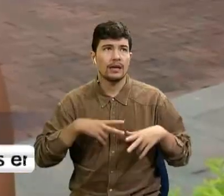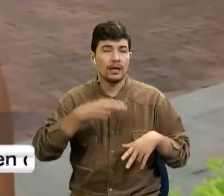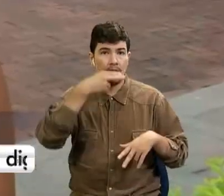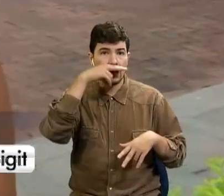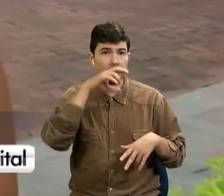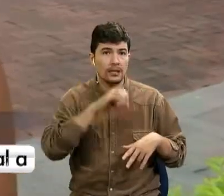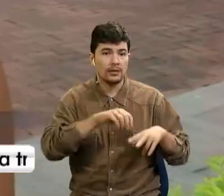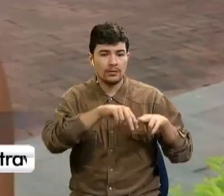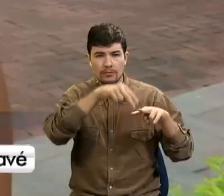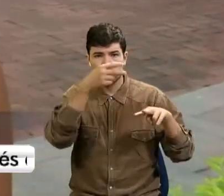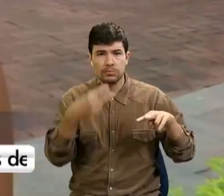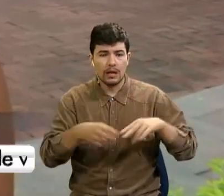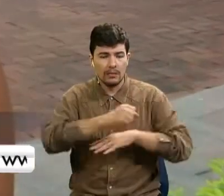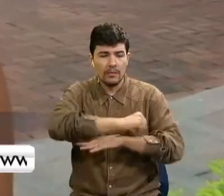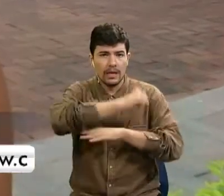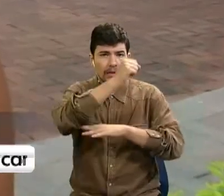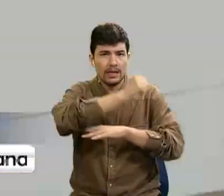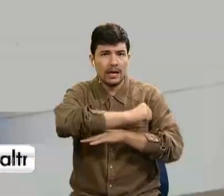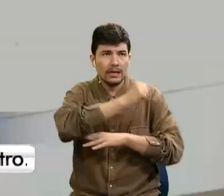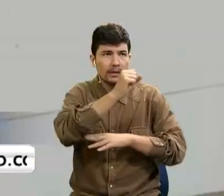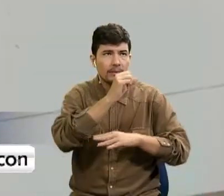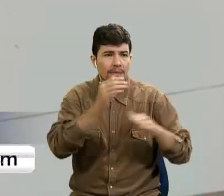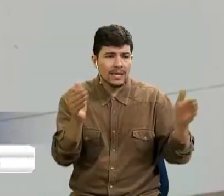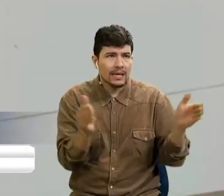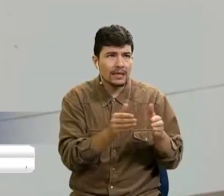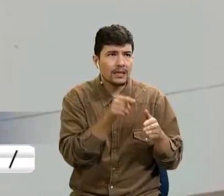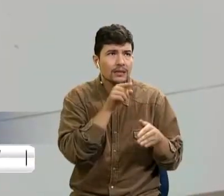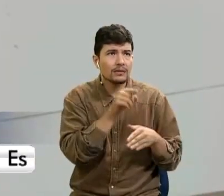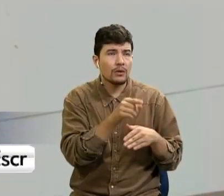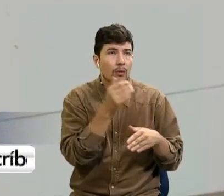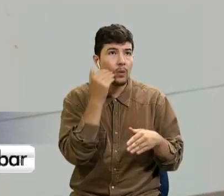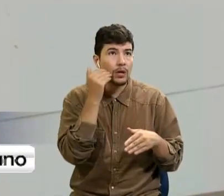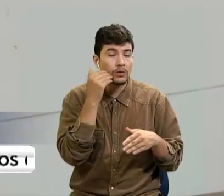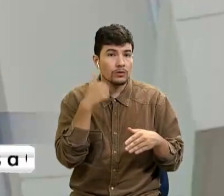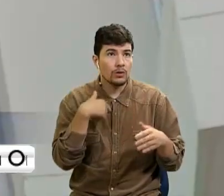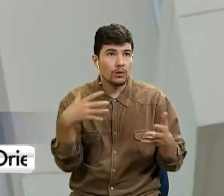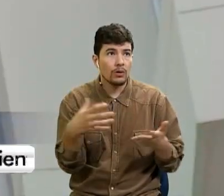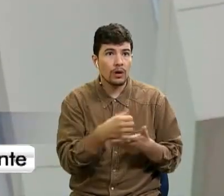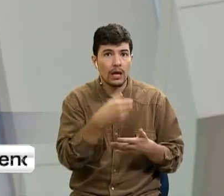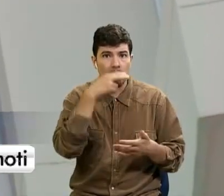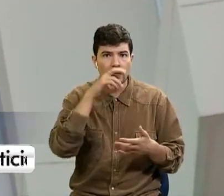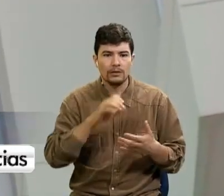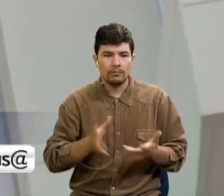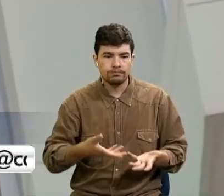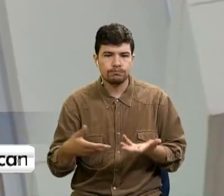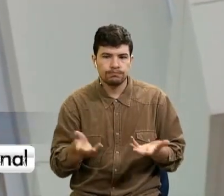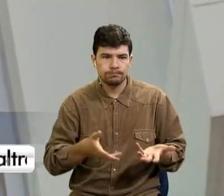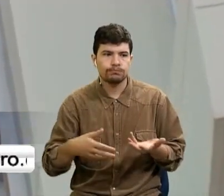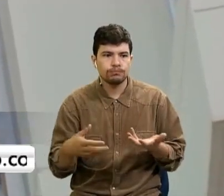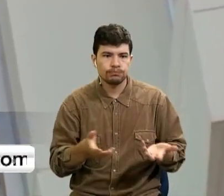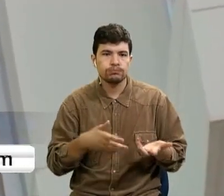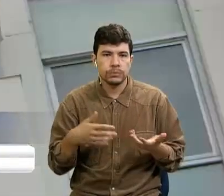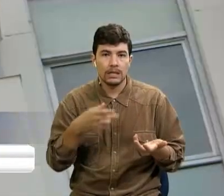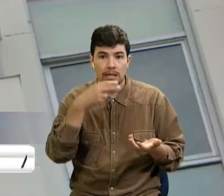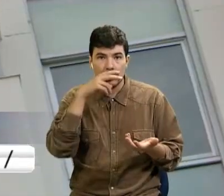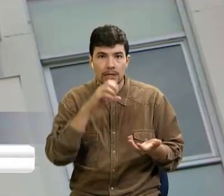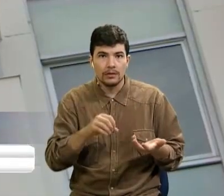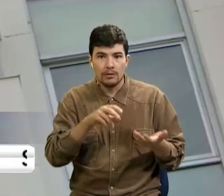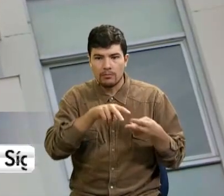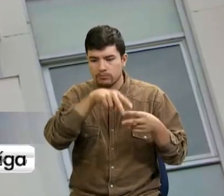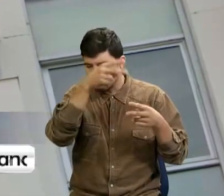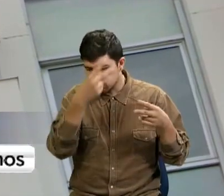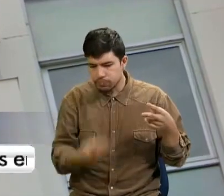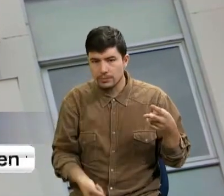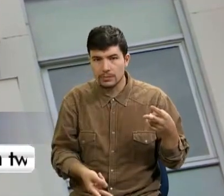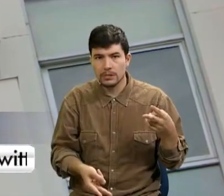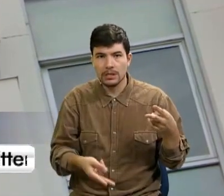sale por la ventana más pequeña del apartamento pero yo cuando agarro el niño el niño estaba gelatinoso o sea el niño si se cae del 28o